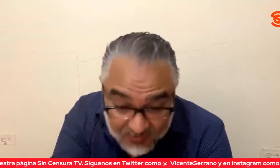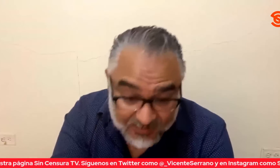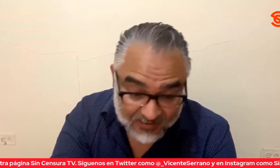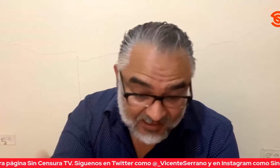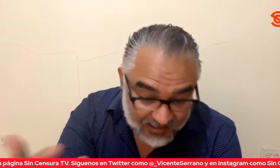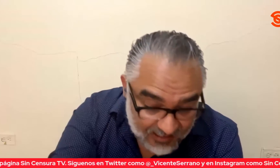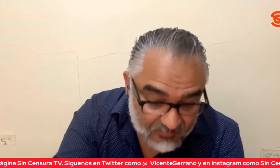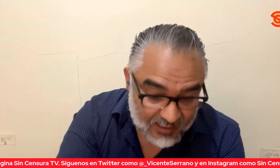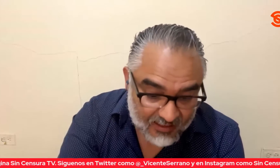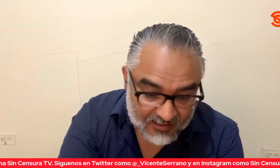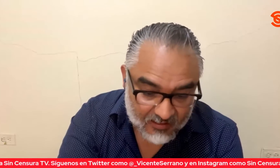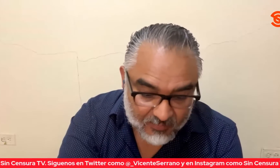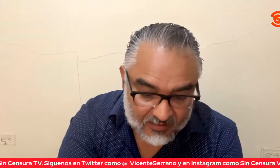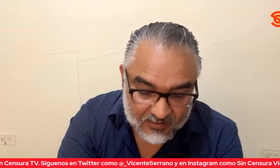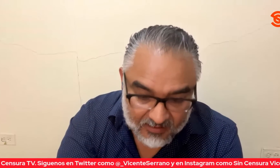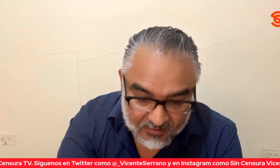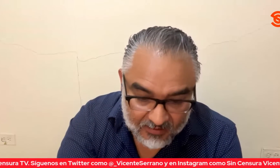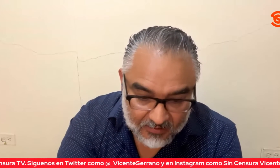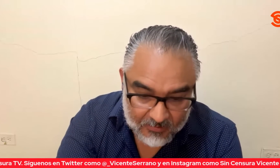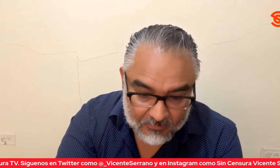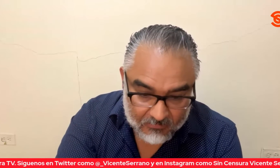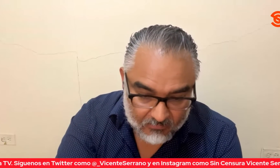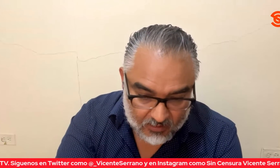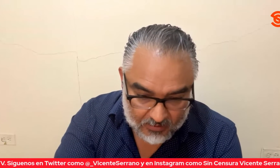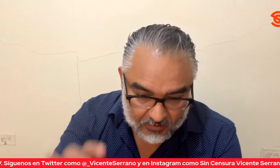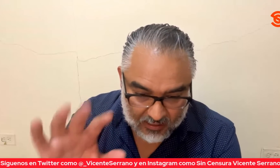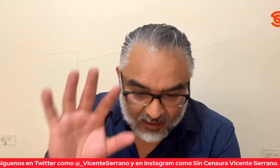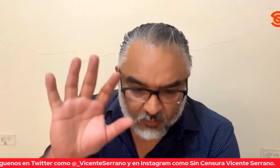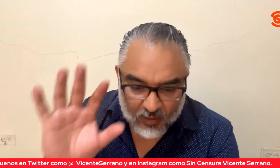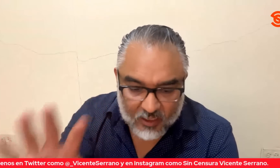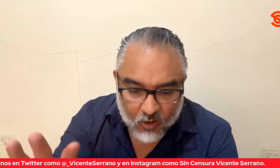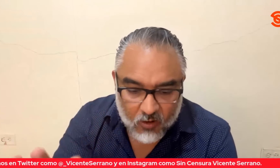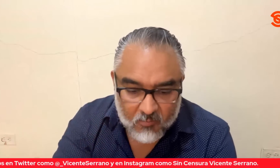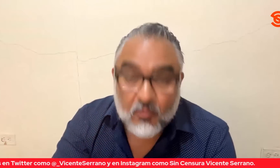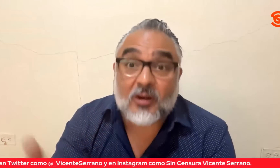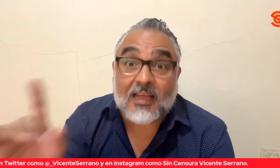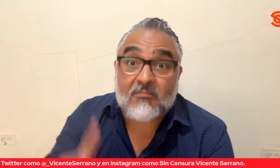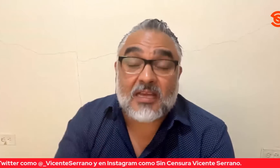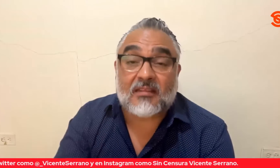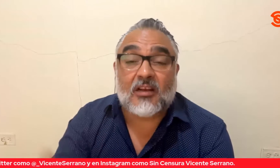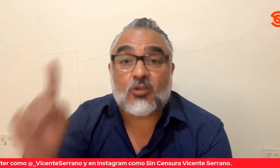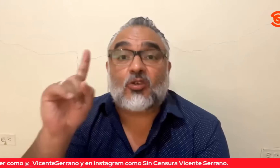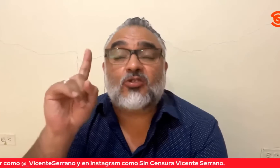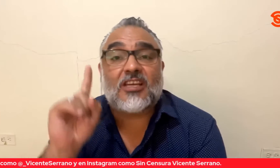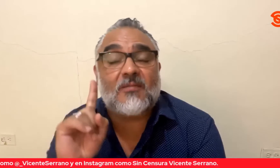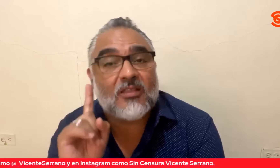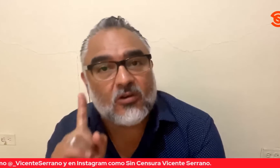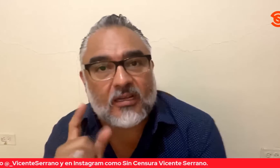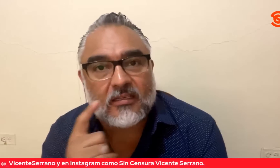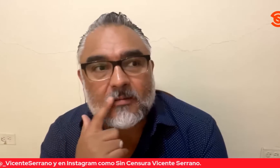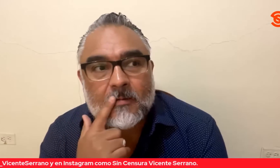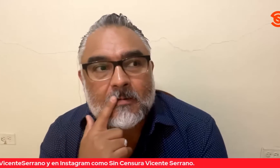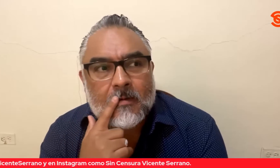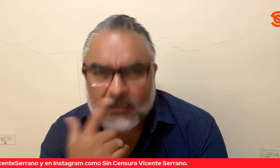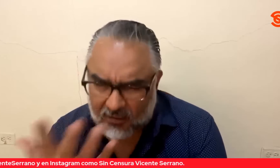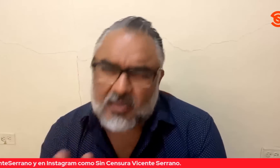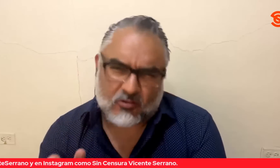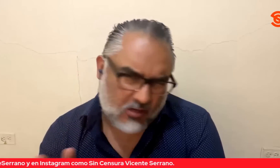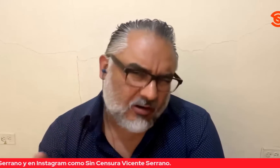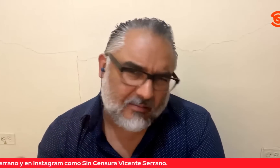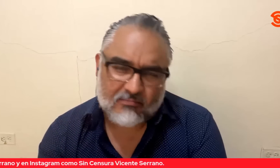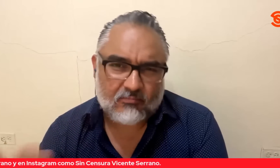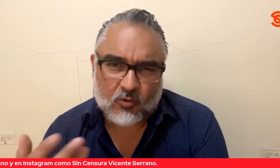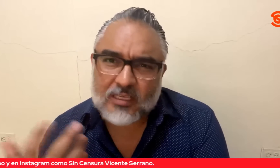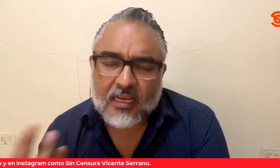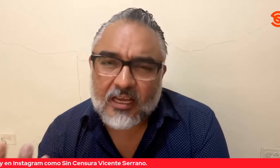qué sirven las mañaneras? El presidente explicó por qué mienten los conservadores, entre ellos